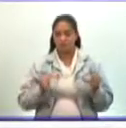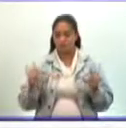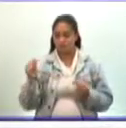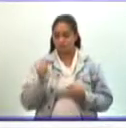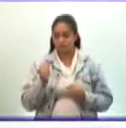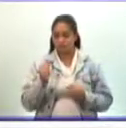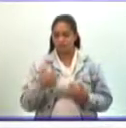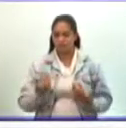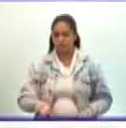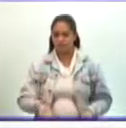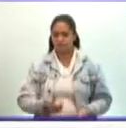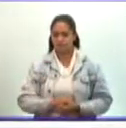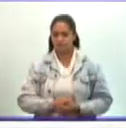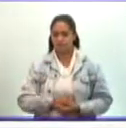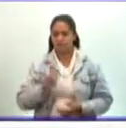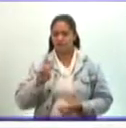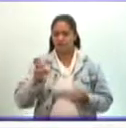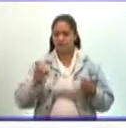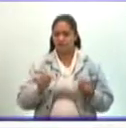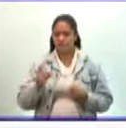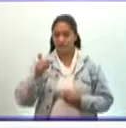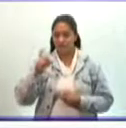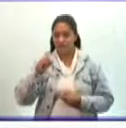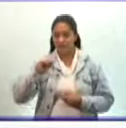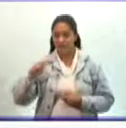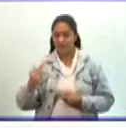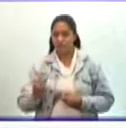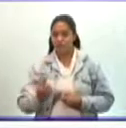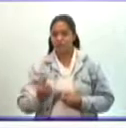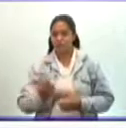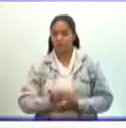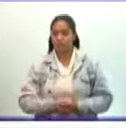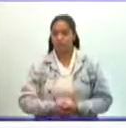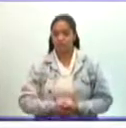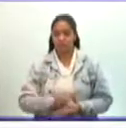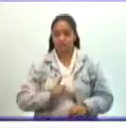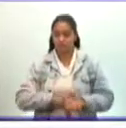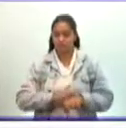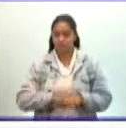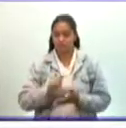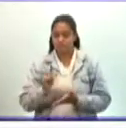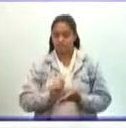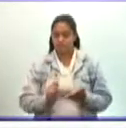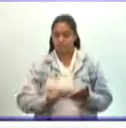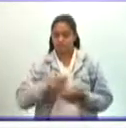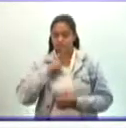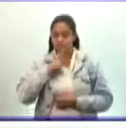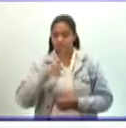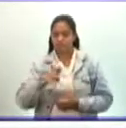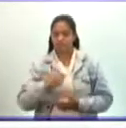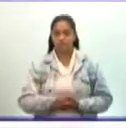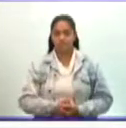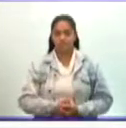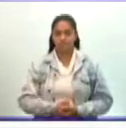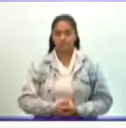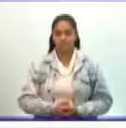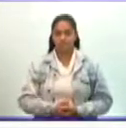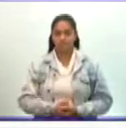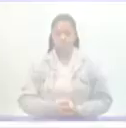a calcular el valor de X sub 1. Te dará un tiempo para que lo puedas resolver.